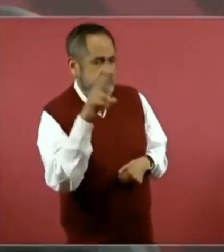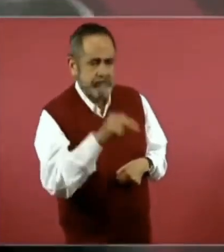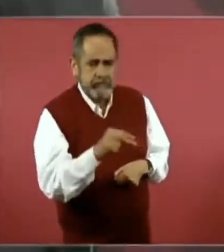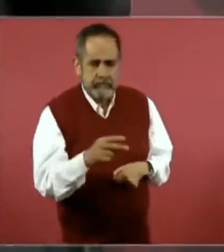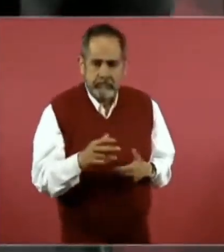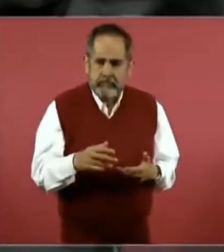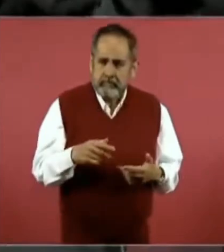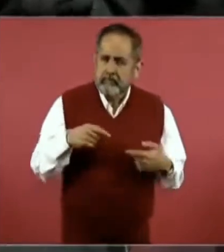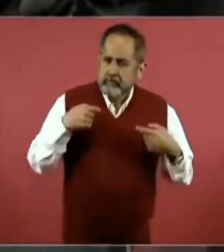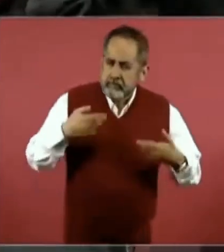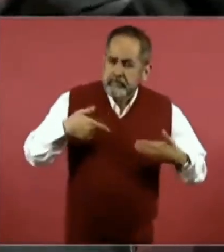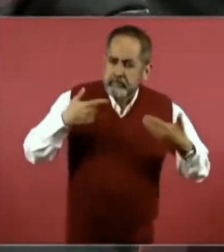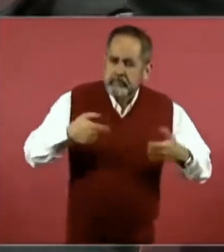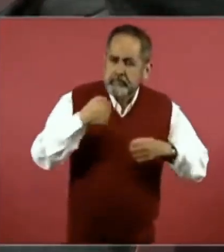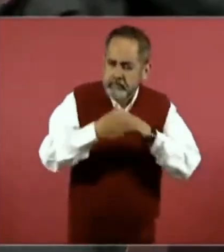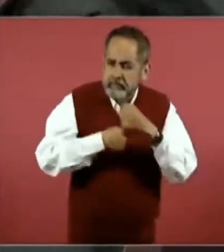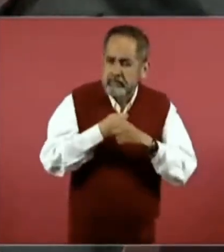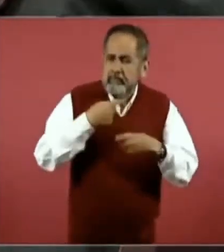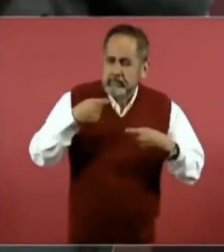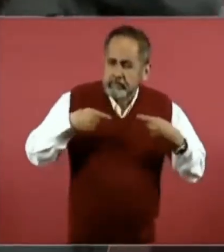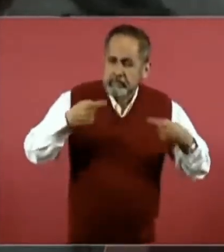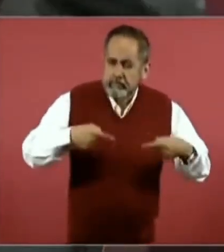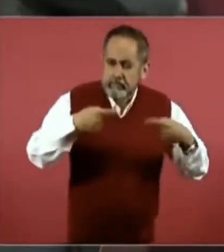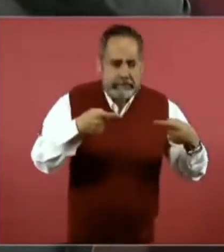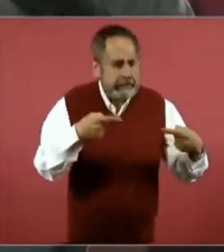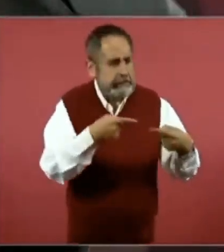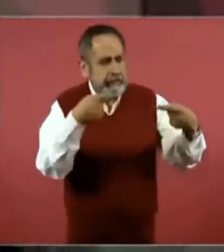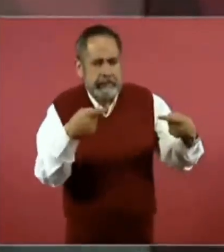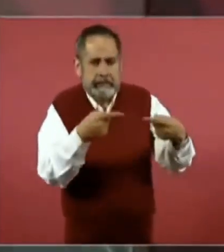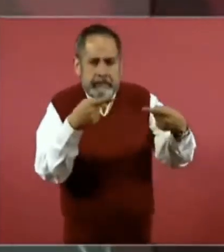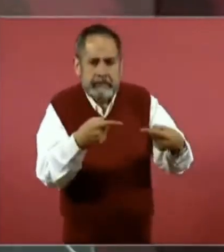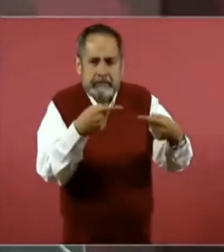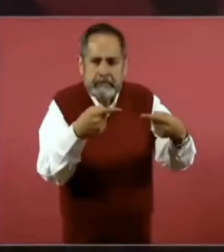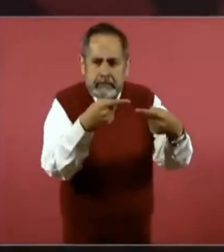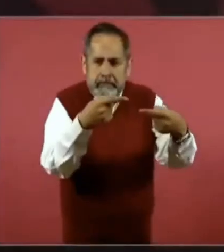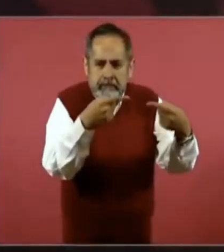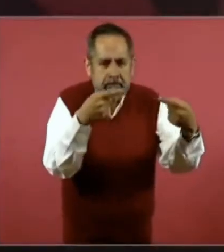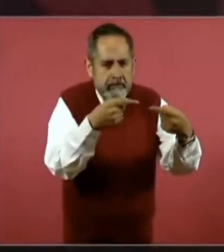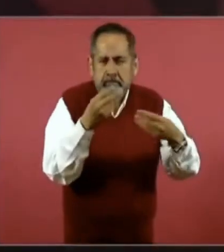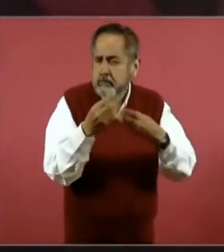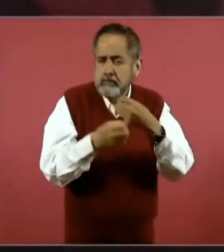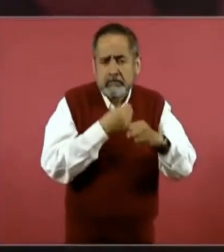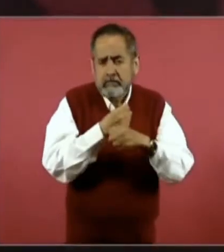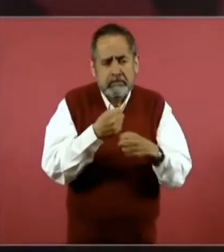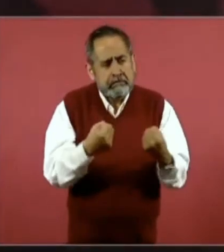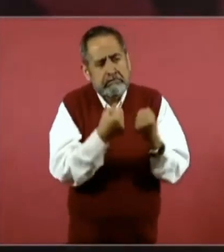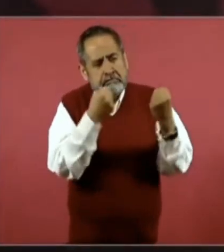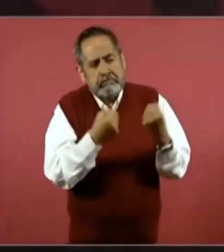Y así se mantuvo durante mucho tiempo.